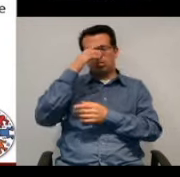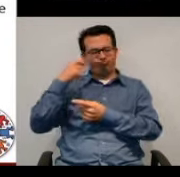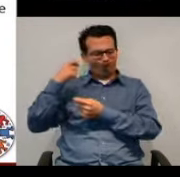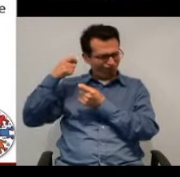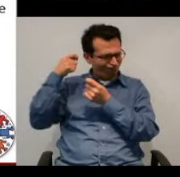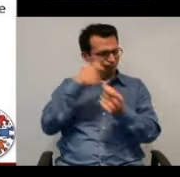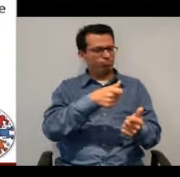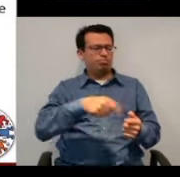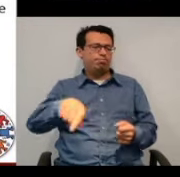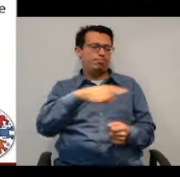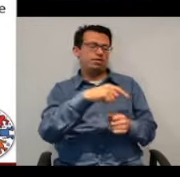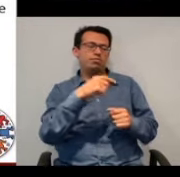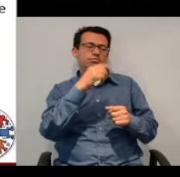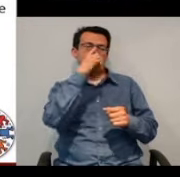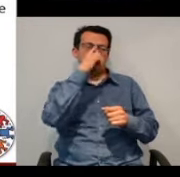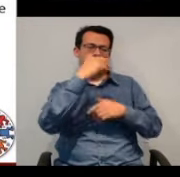inclusiva.